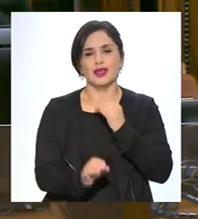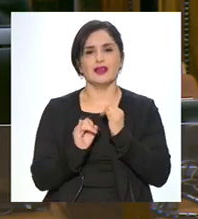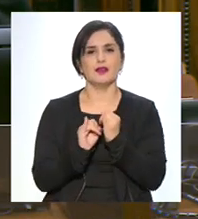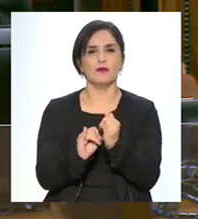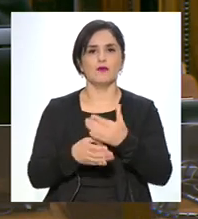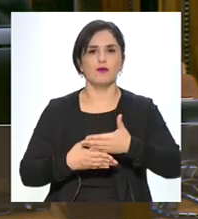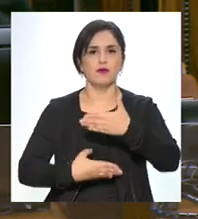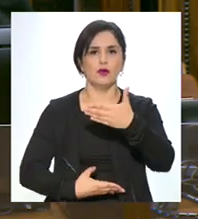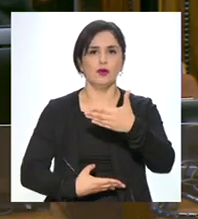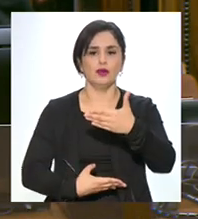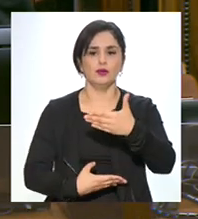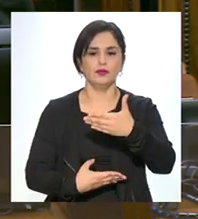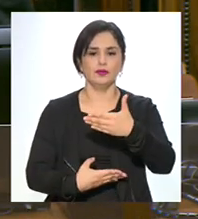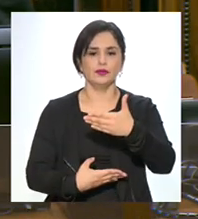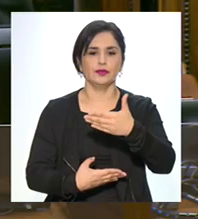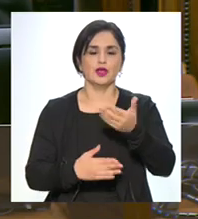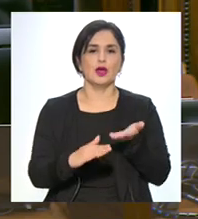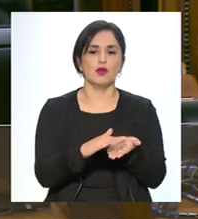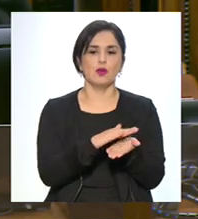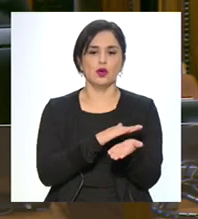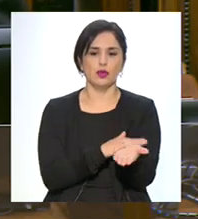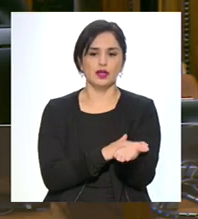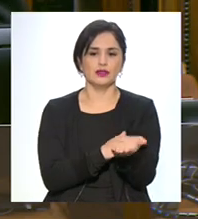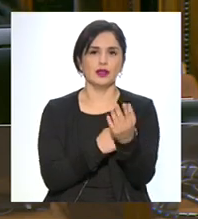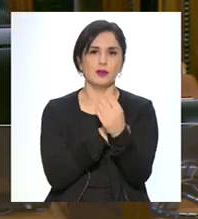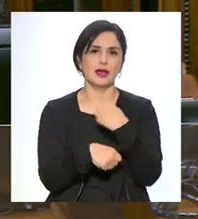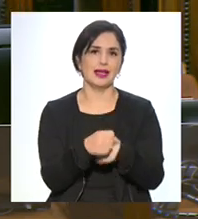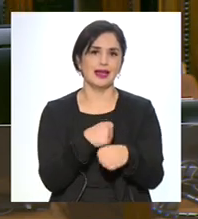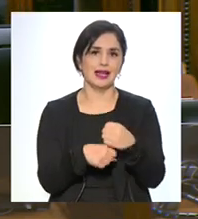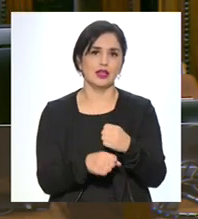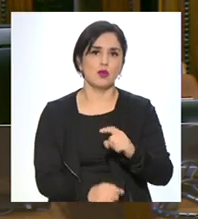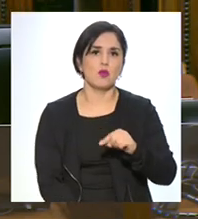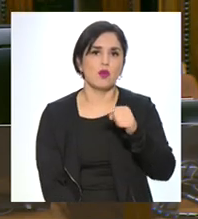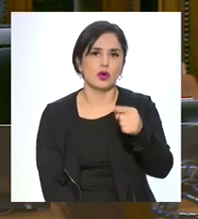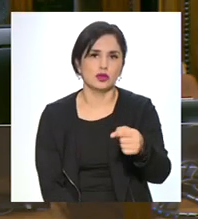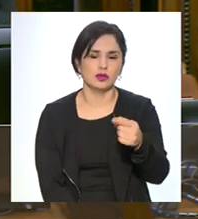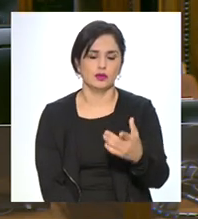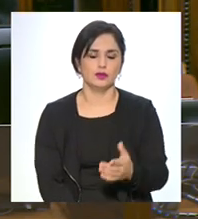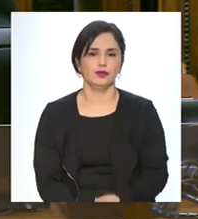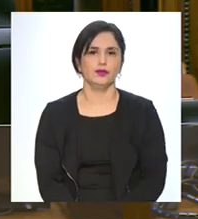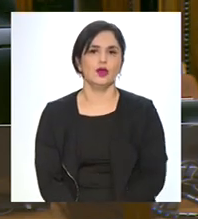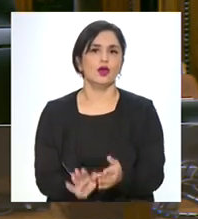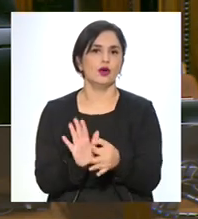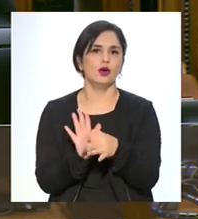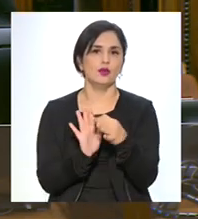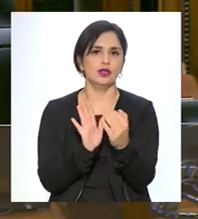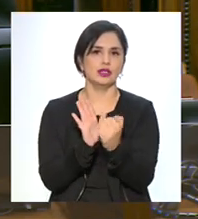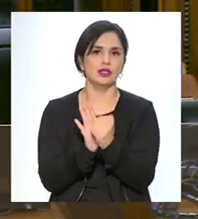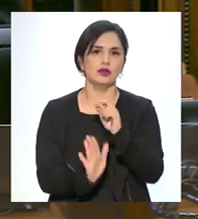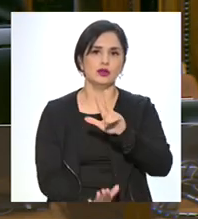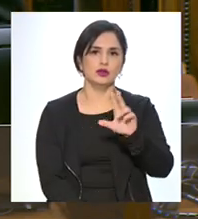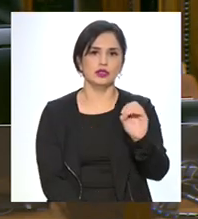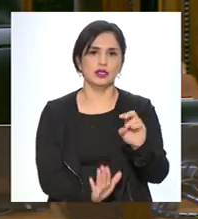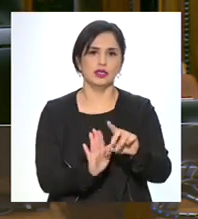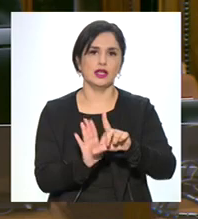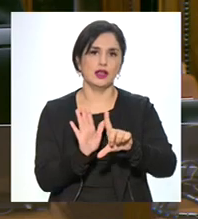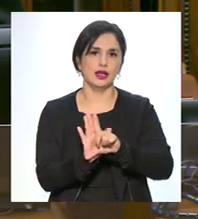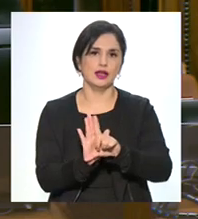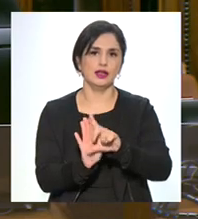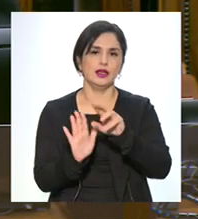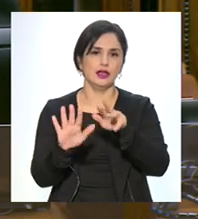informe de las proposiciones para el año calendario siguiente, según lo dispuesto en el artículo 80 de la ley número